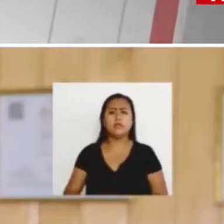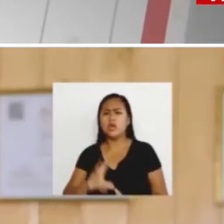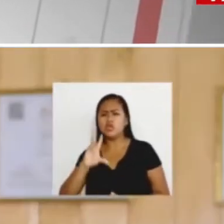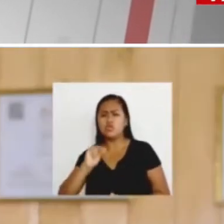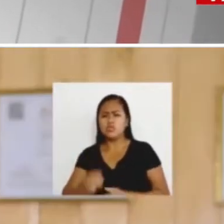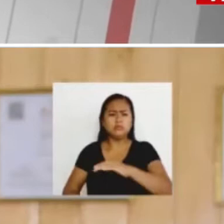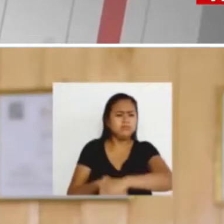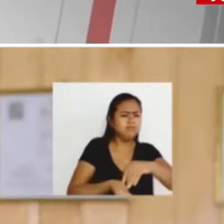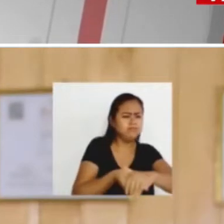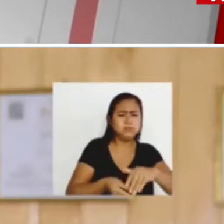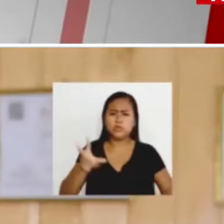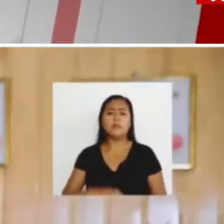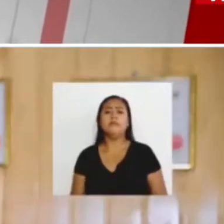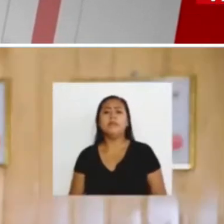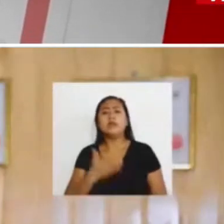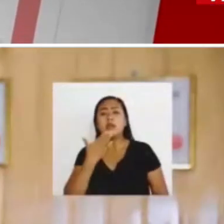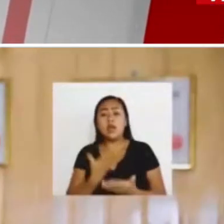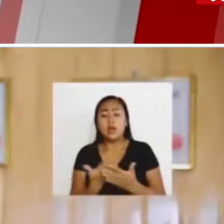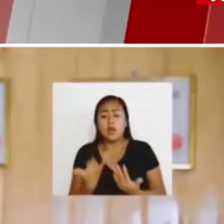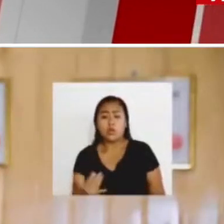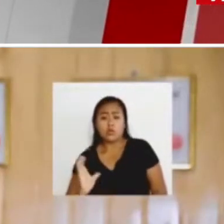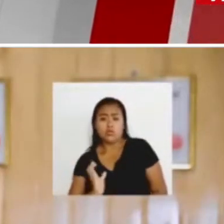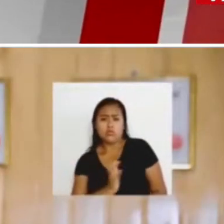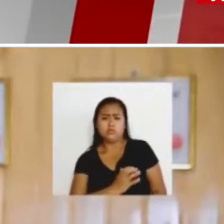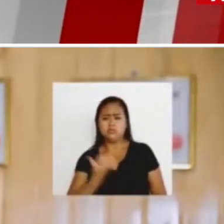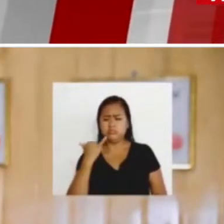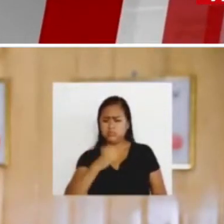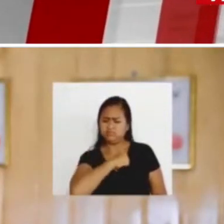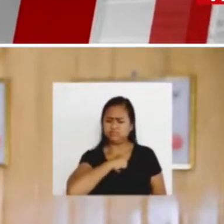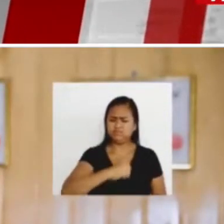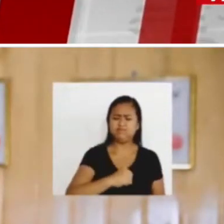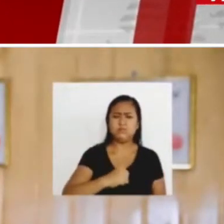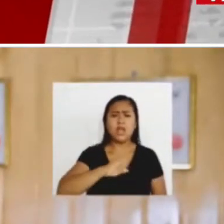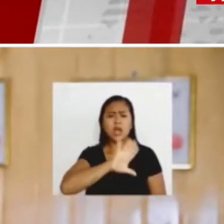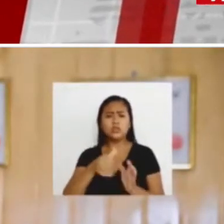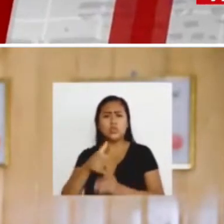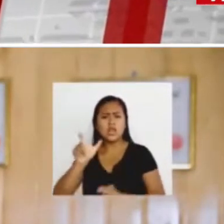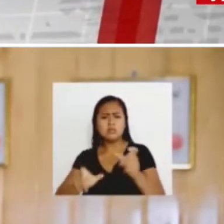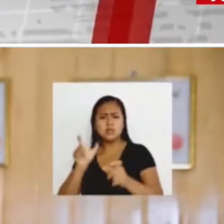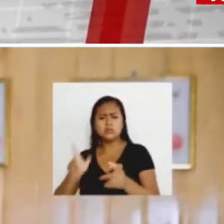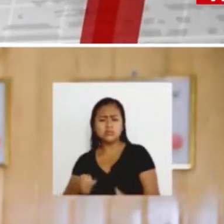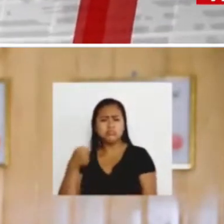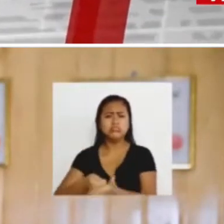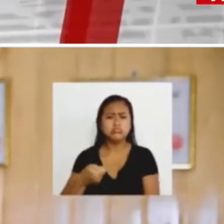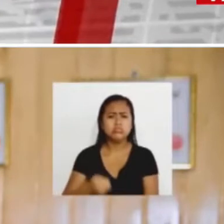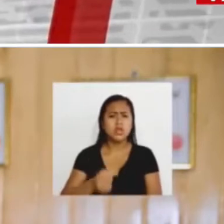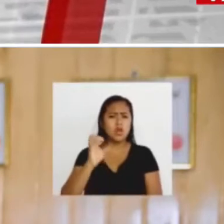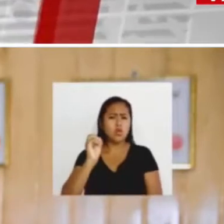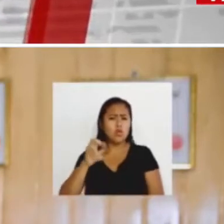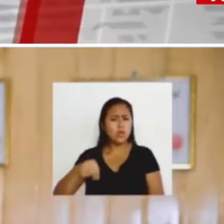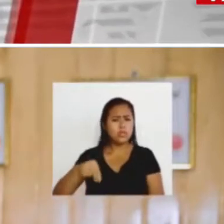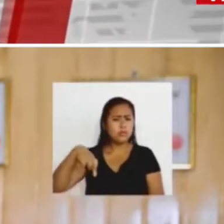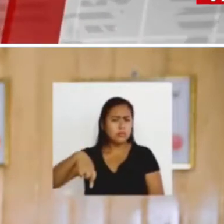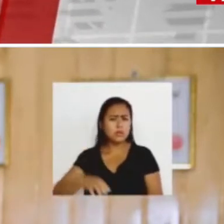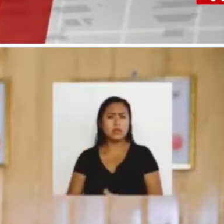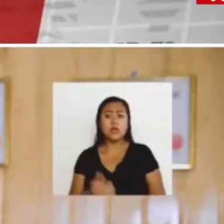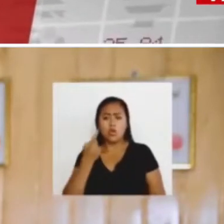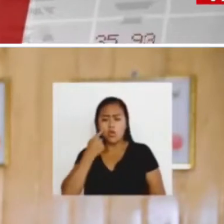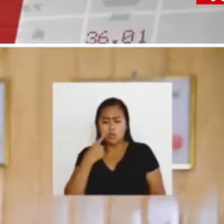venida menos, ¿no? Por decirlo así. Entonces nosotros tenemos que pagar la consecuencia de los malos políticos que hemos tenido, de gente